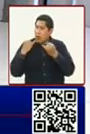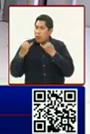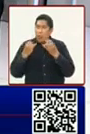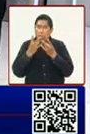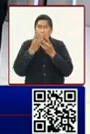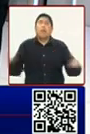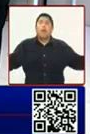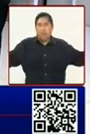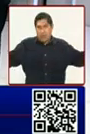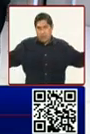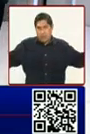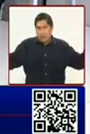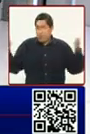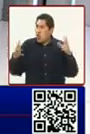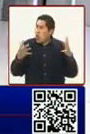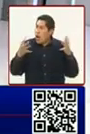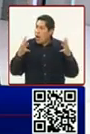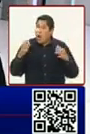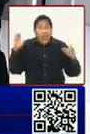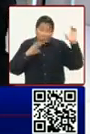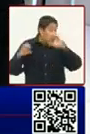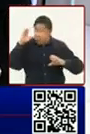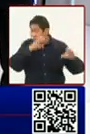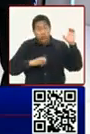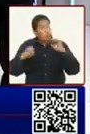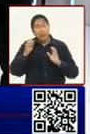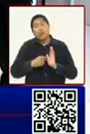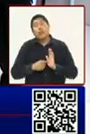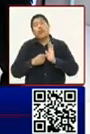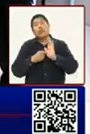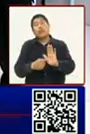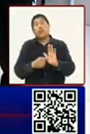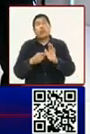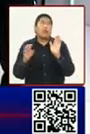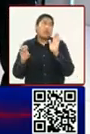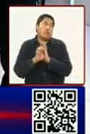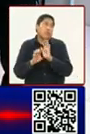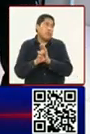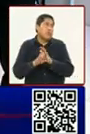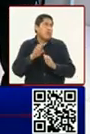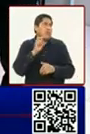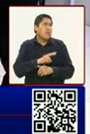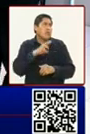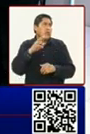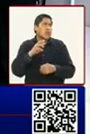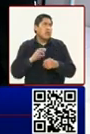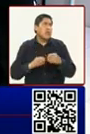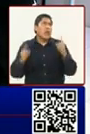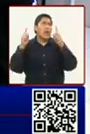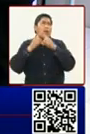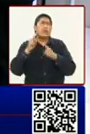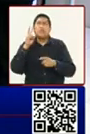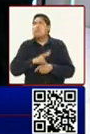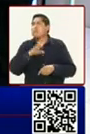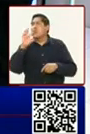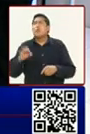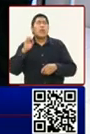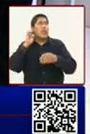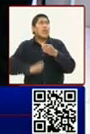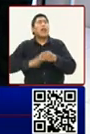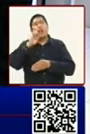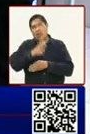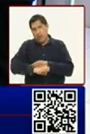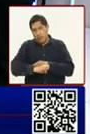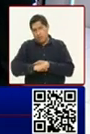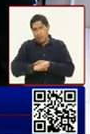desaparecidos. Esta es la cronología que se presenta, por ejemplo, entre el 26 al 29 de enero. La pareja